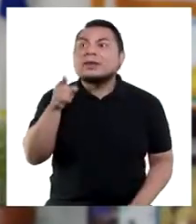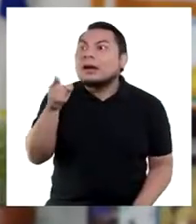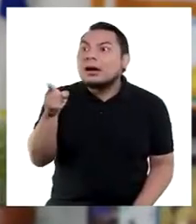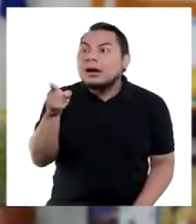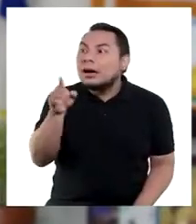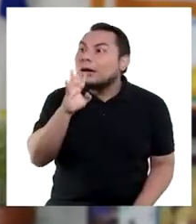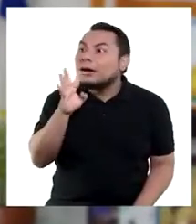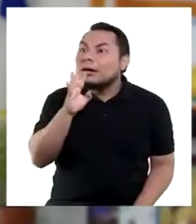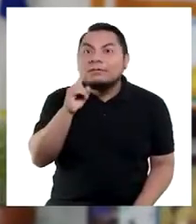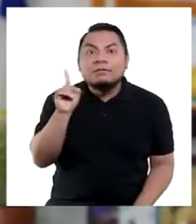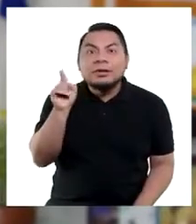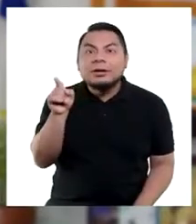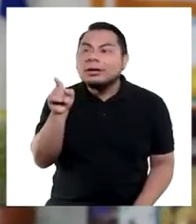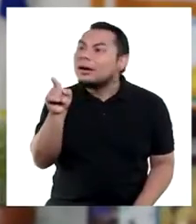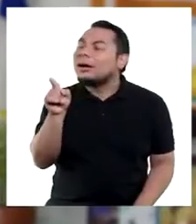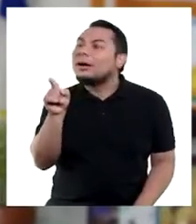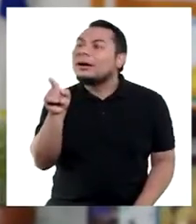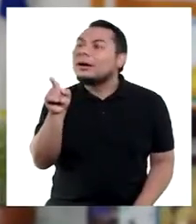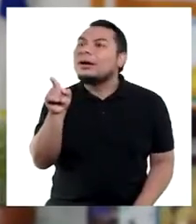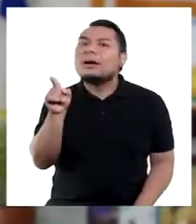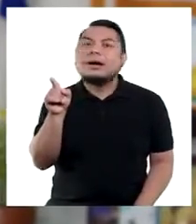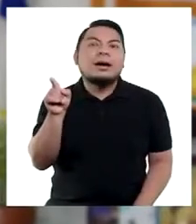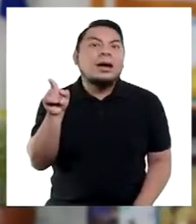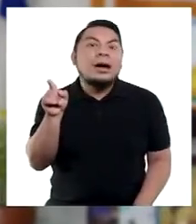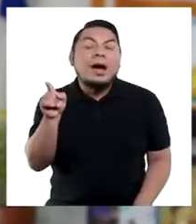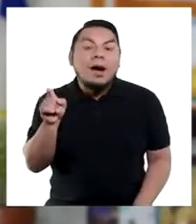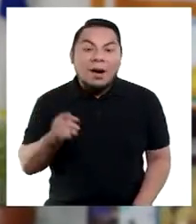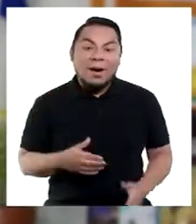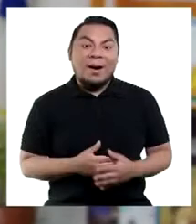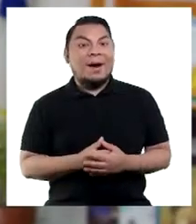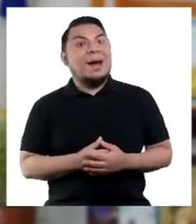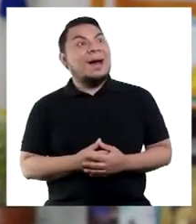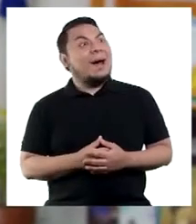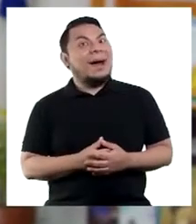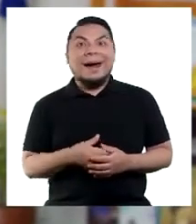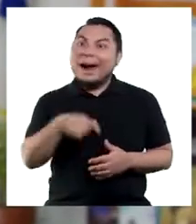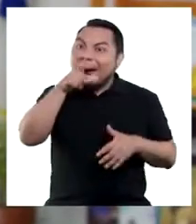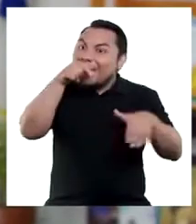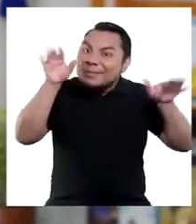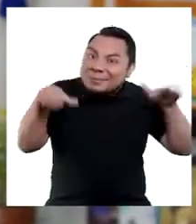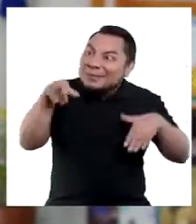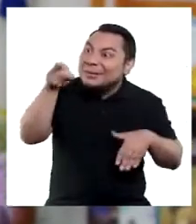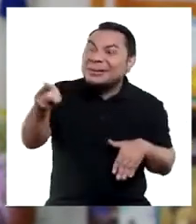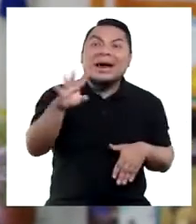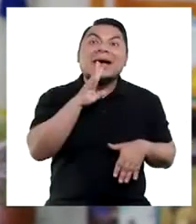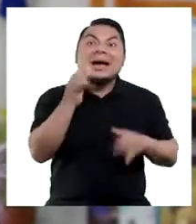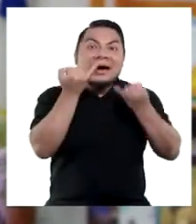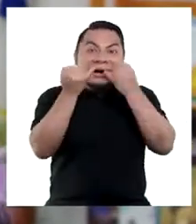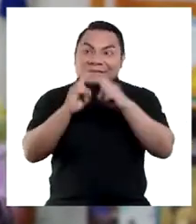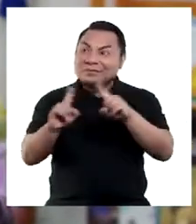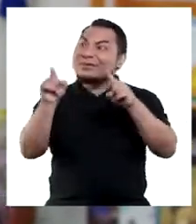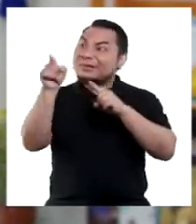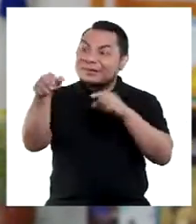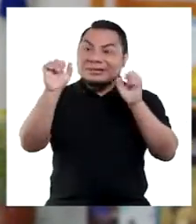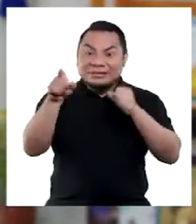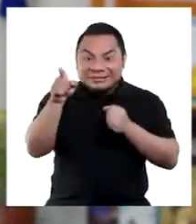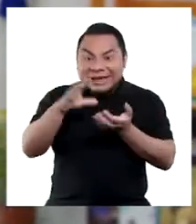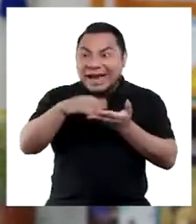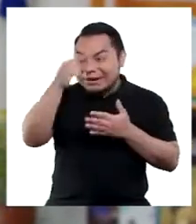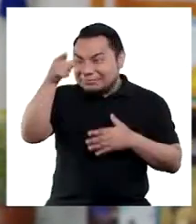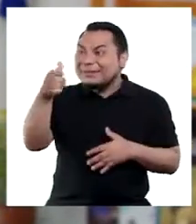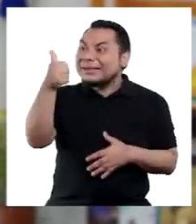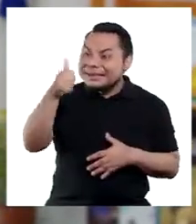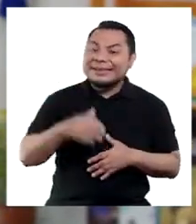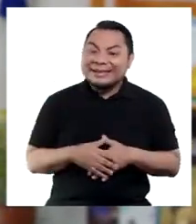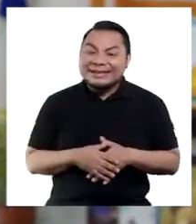cada sensor de turingia y haga enseñar a cha cha vida alguna vez estuviste los a